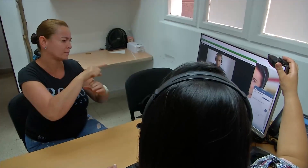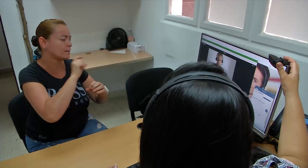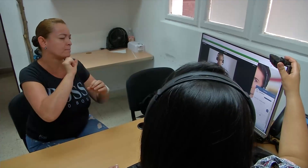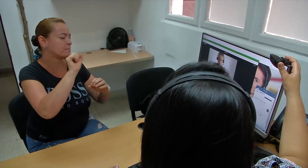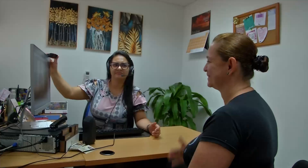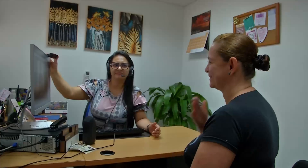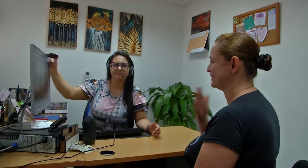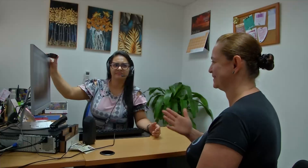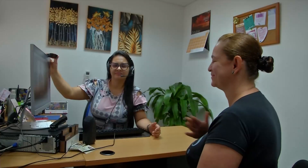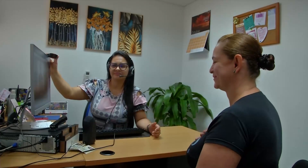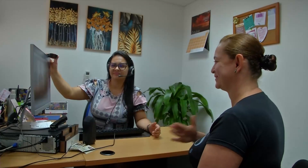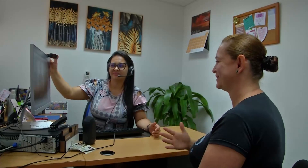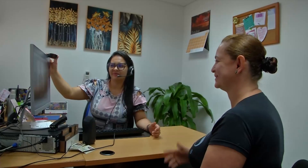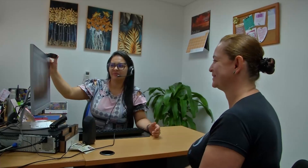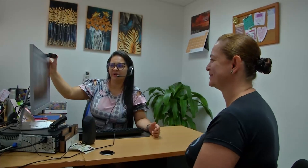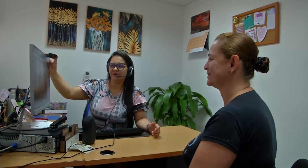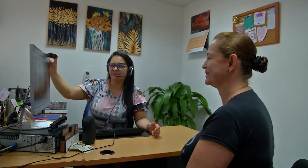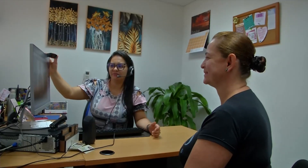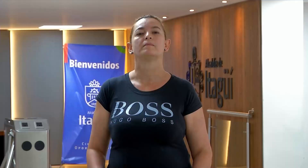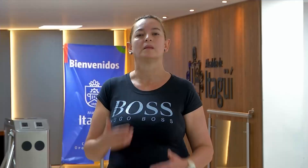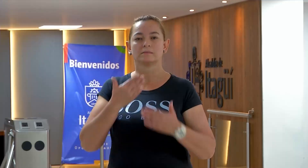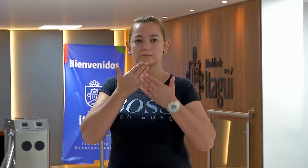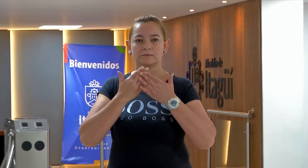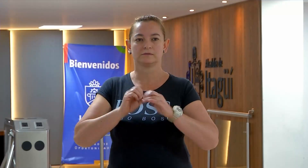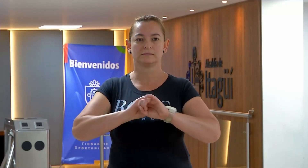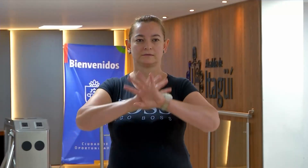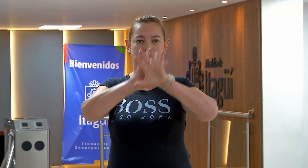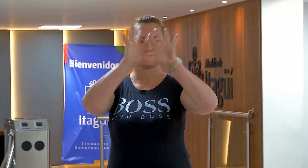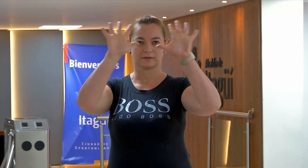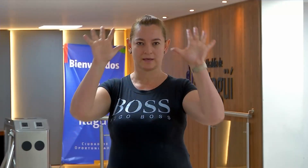atención asertiva a nuestra población sorda.